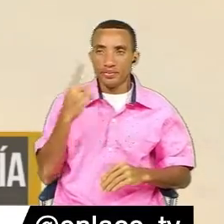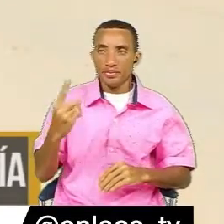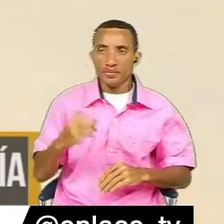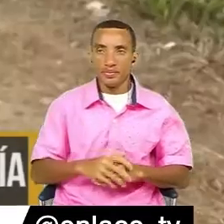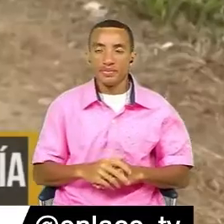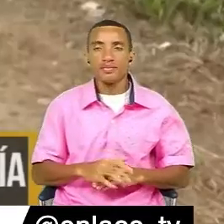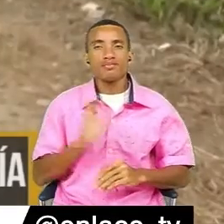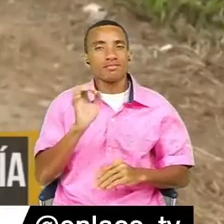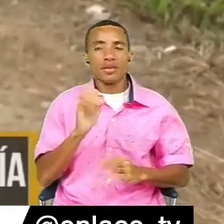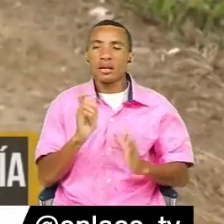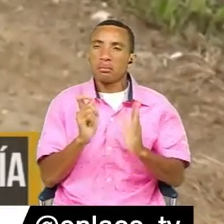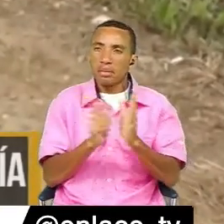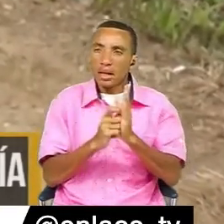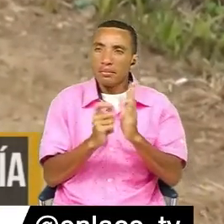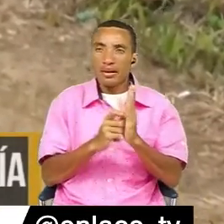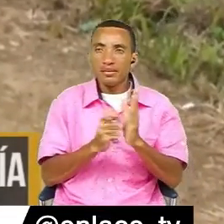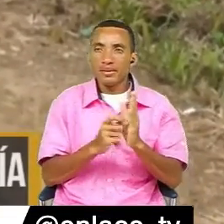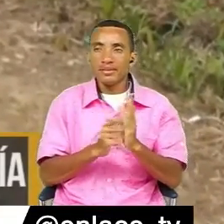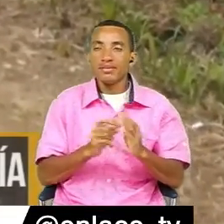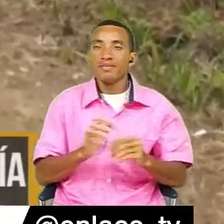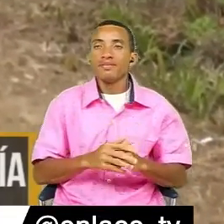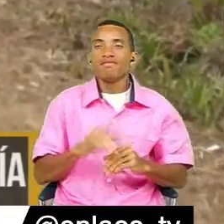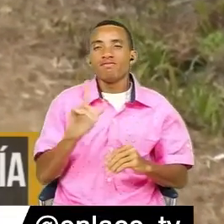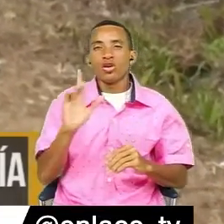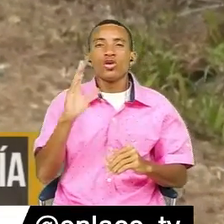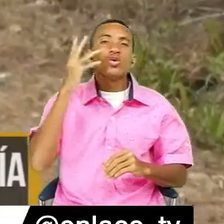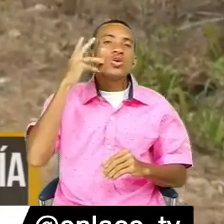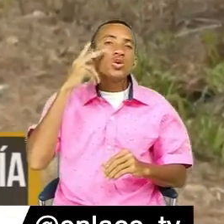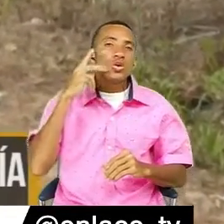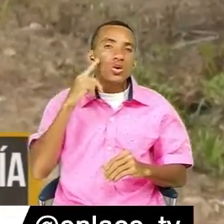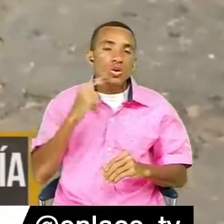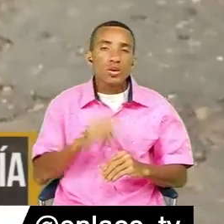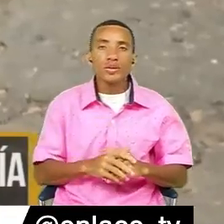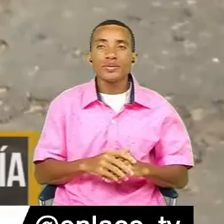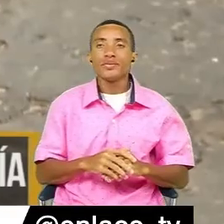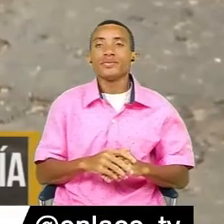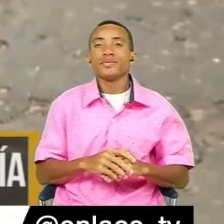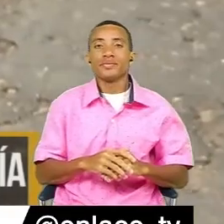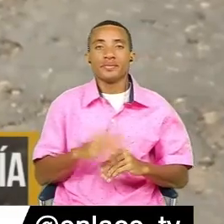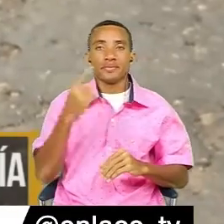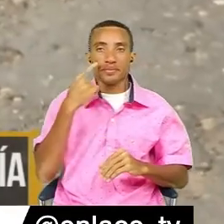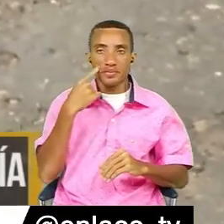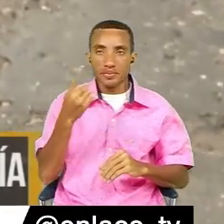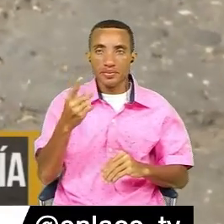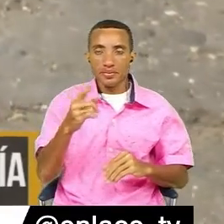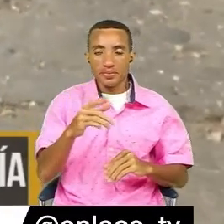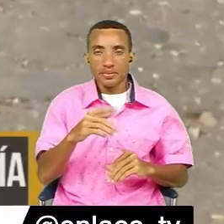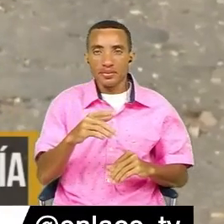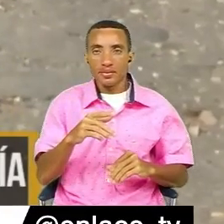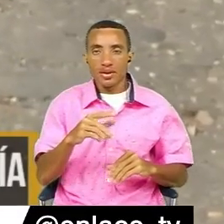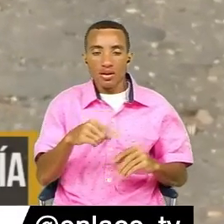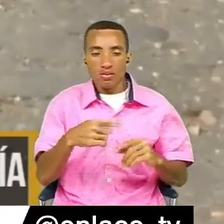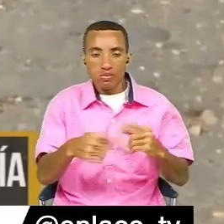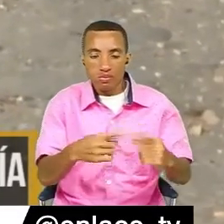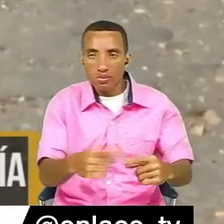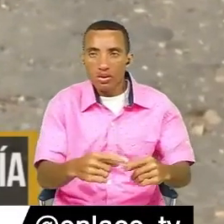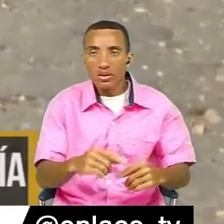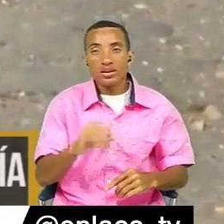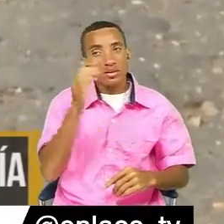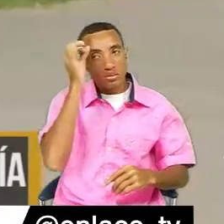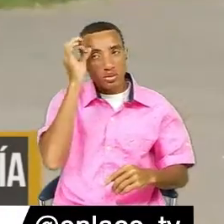con frecuencia. Eso es prácticamente, se puede decir que todos los días. Acá arriba también hay una serie de huecos, que ahí hasta que no haya otro muerto